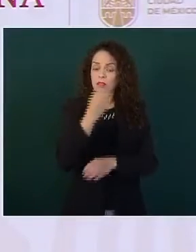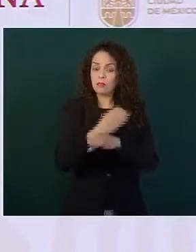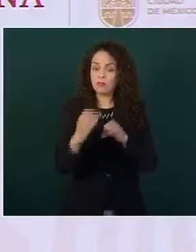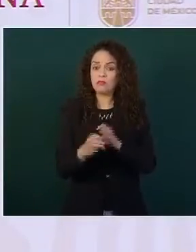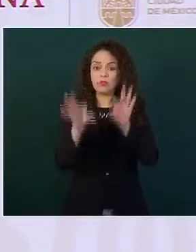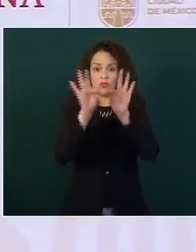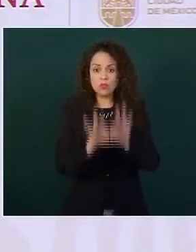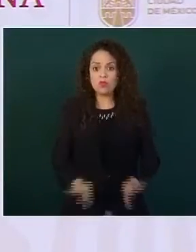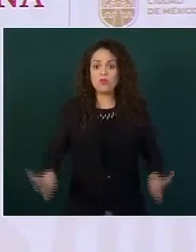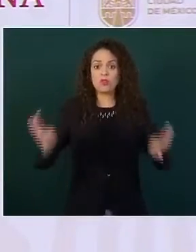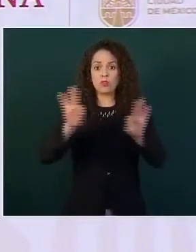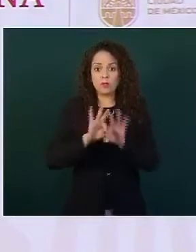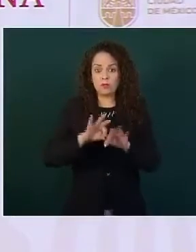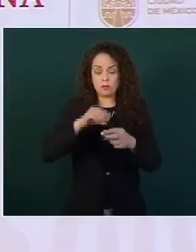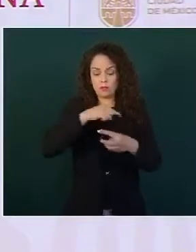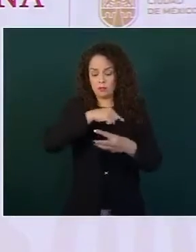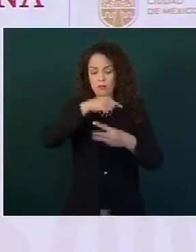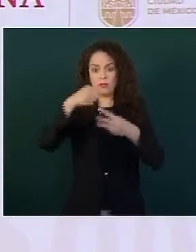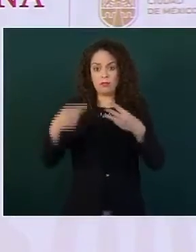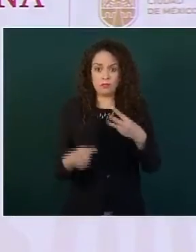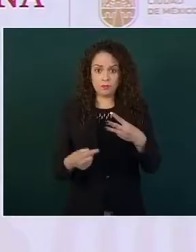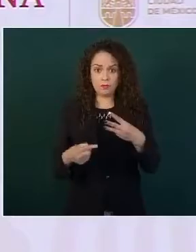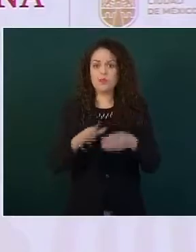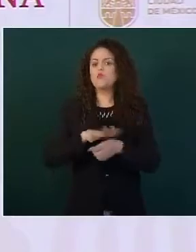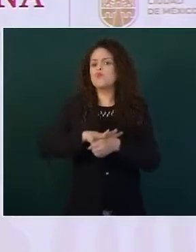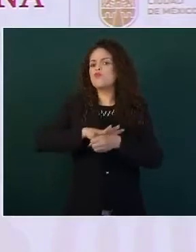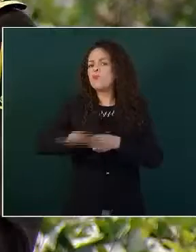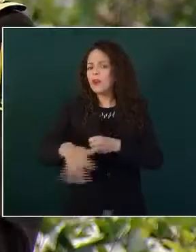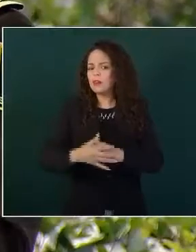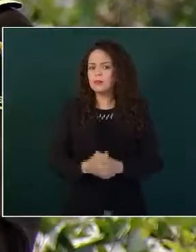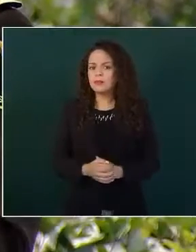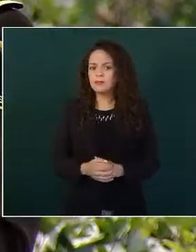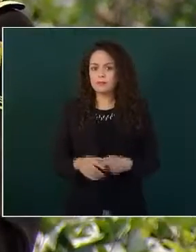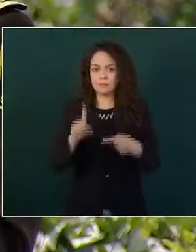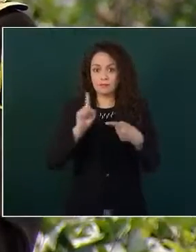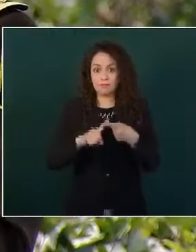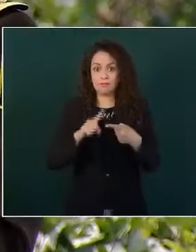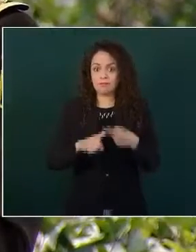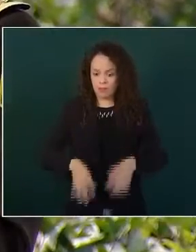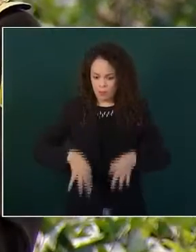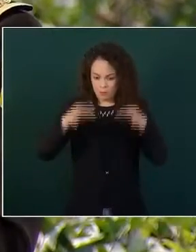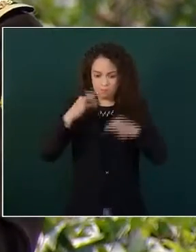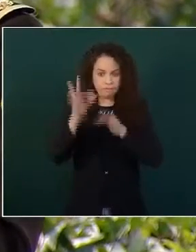fundamentales de todo comandante, que son cumplir la misión,